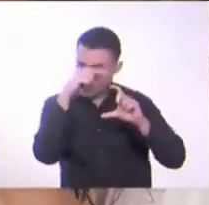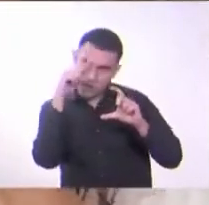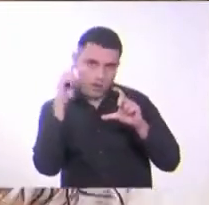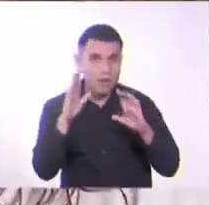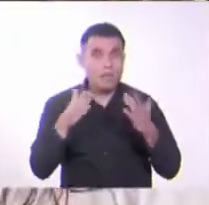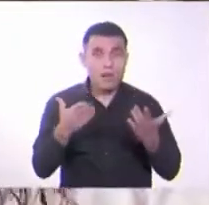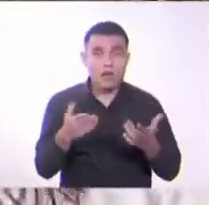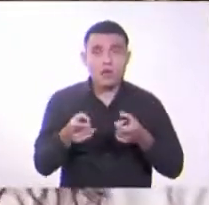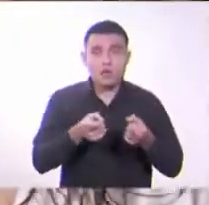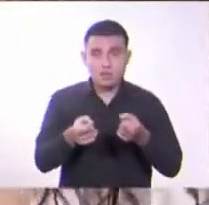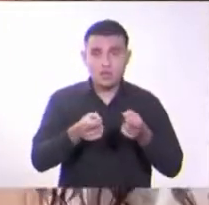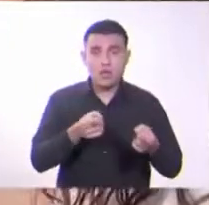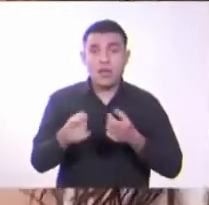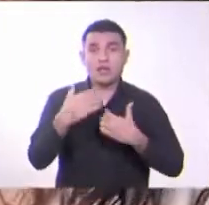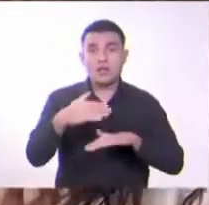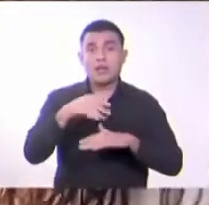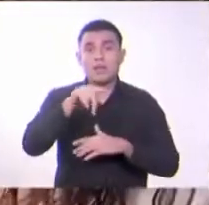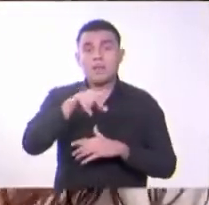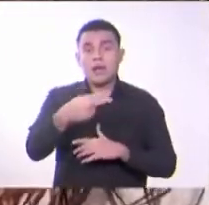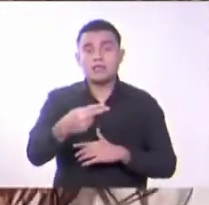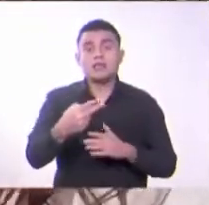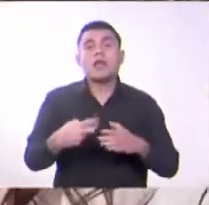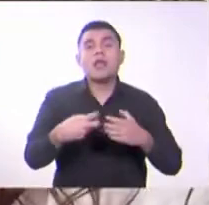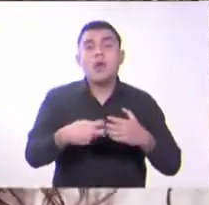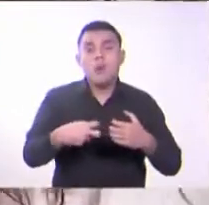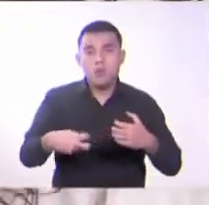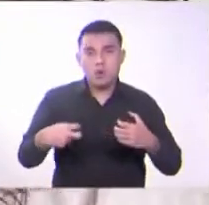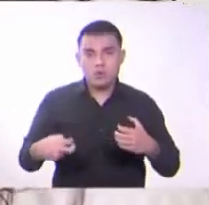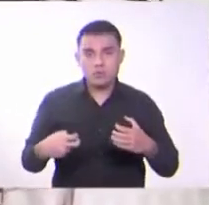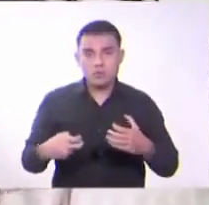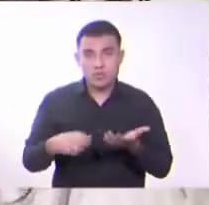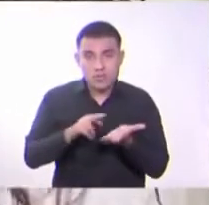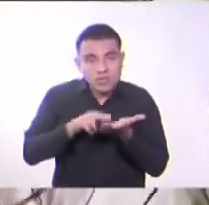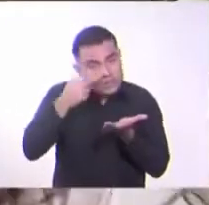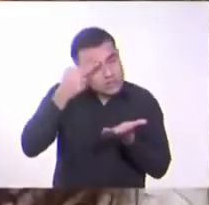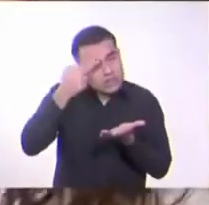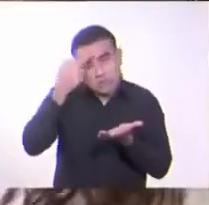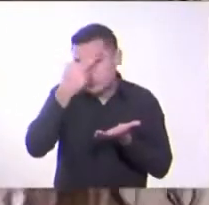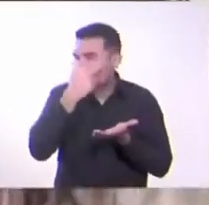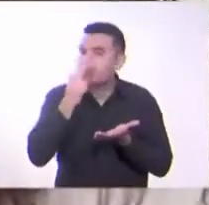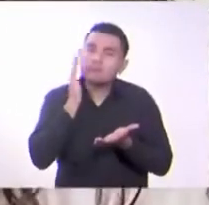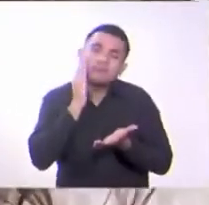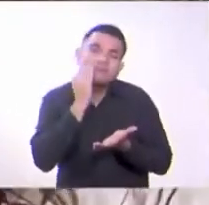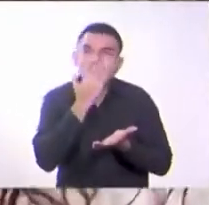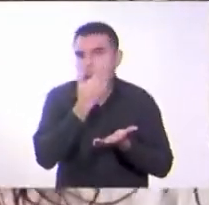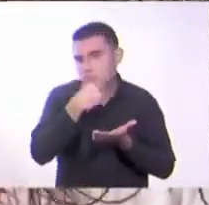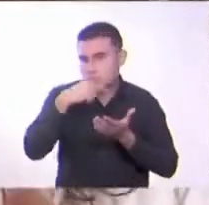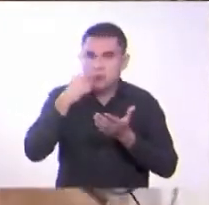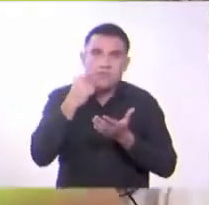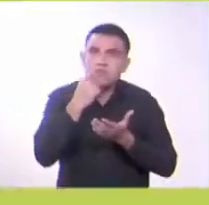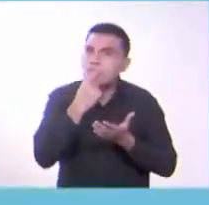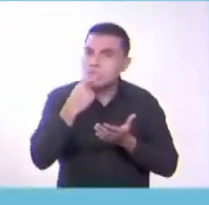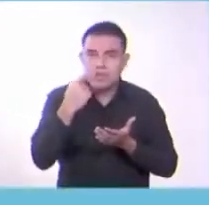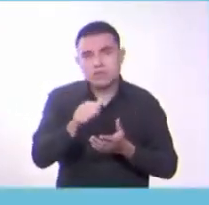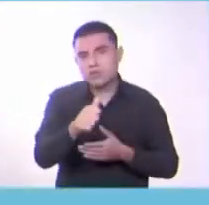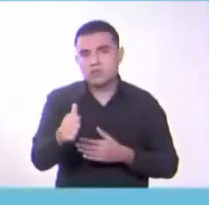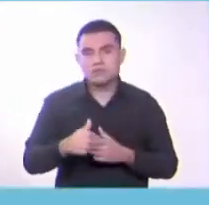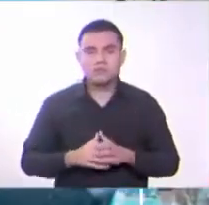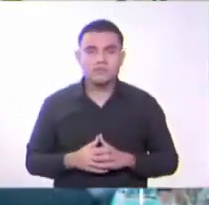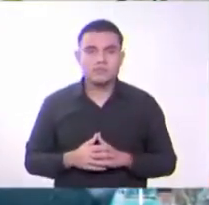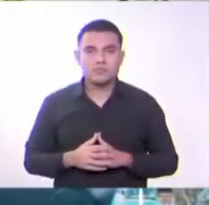el nivel de pH de los productos que tendrán contacto con la piel, entre otros.